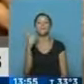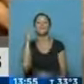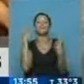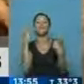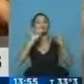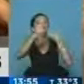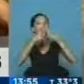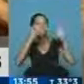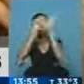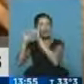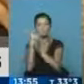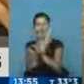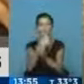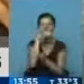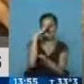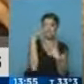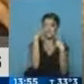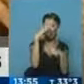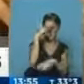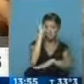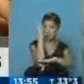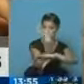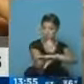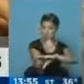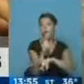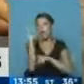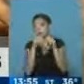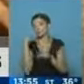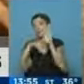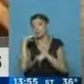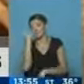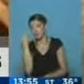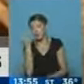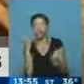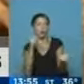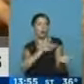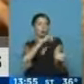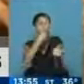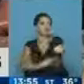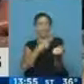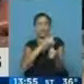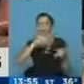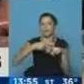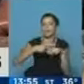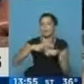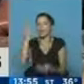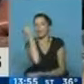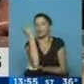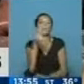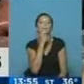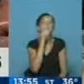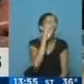países algunos cuáles son los más importantes del mundo por su poderío económico o político como china o como eeuu